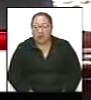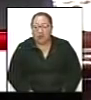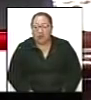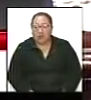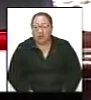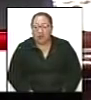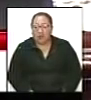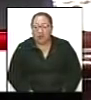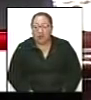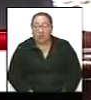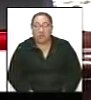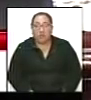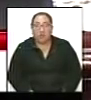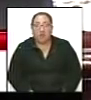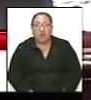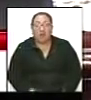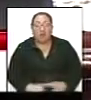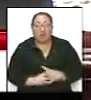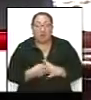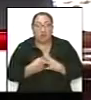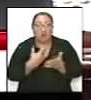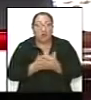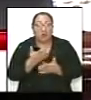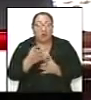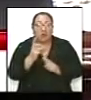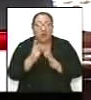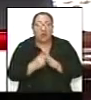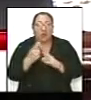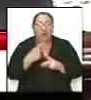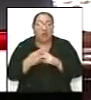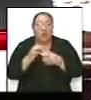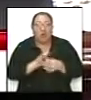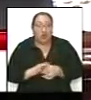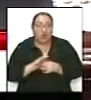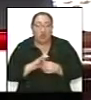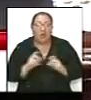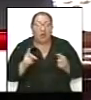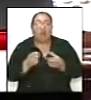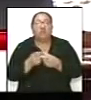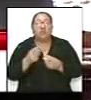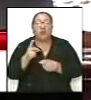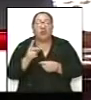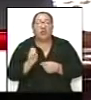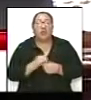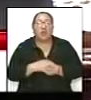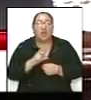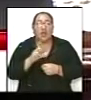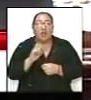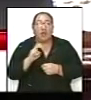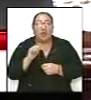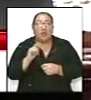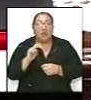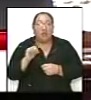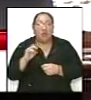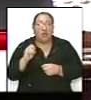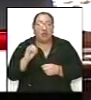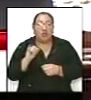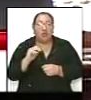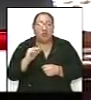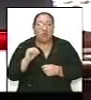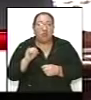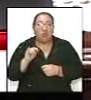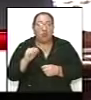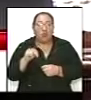Se va a iniciar la sustentación del dictamen por unanimidad de la Comisión de Levantamiento de Inmunidad